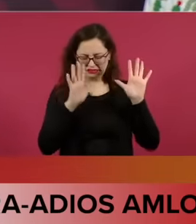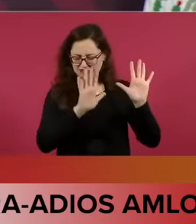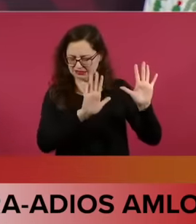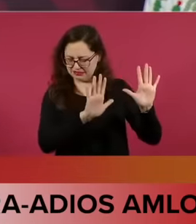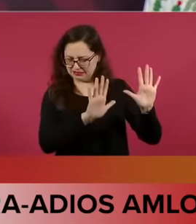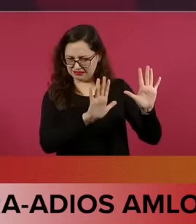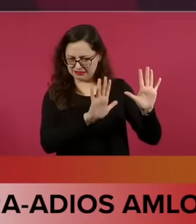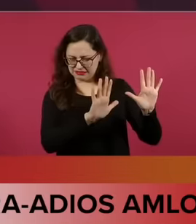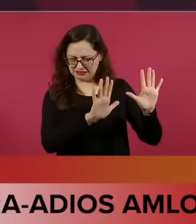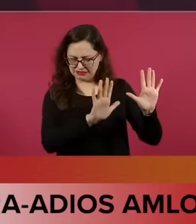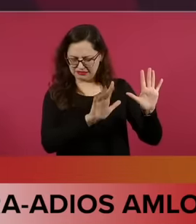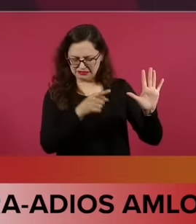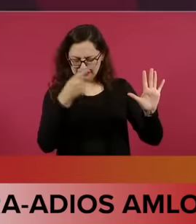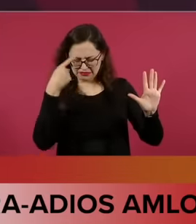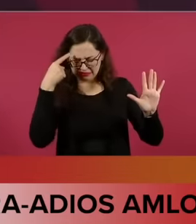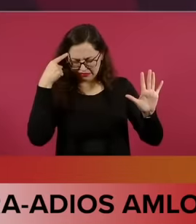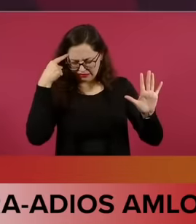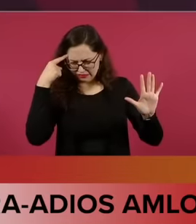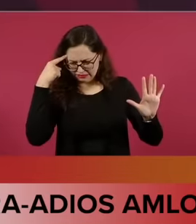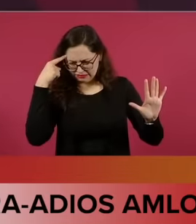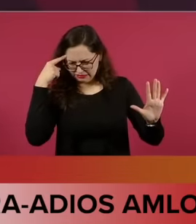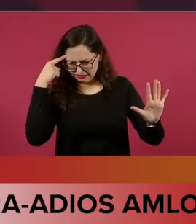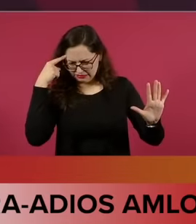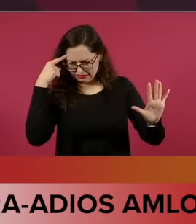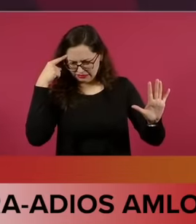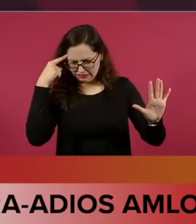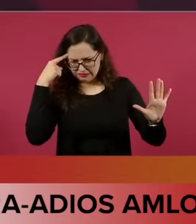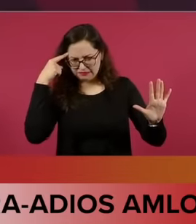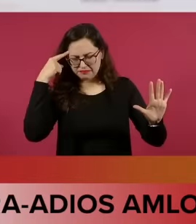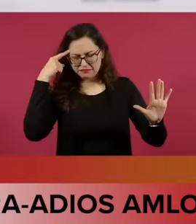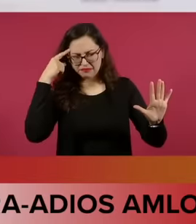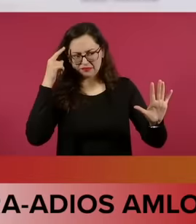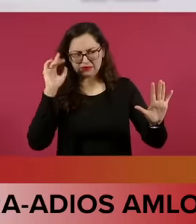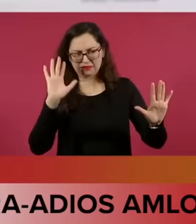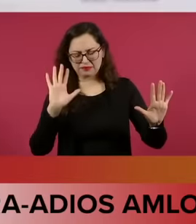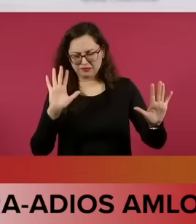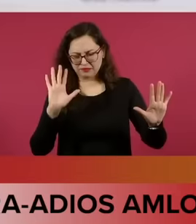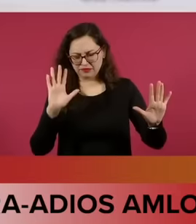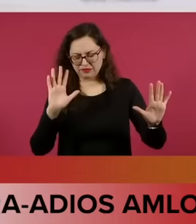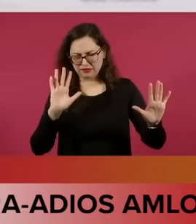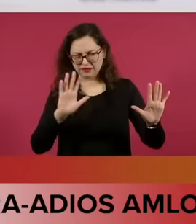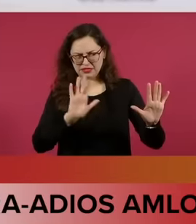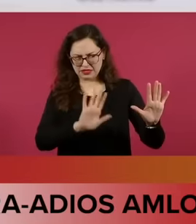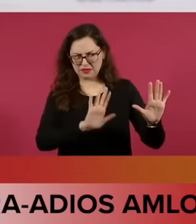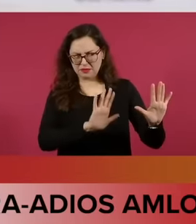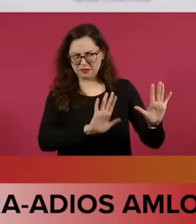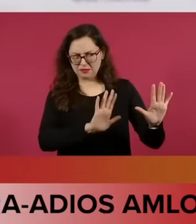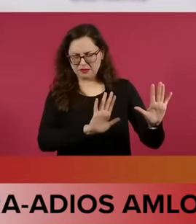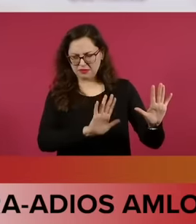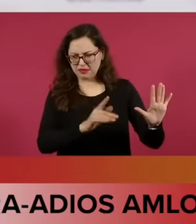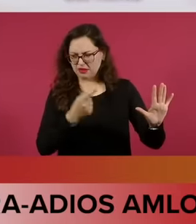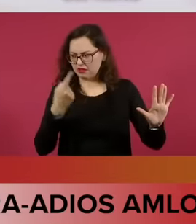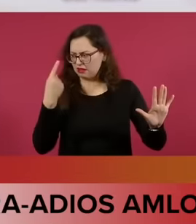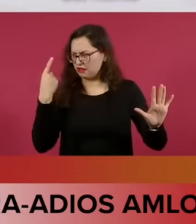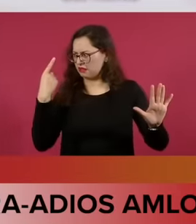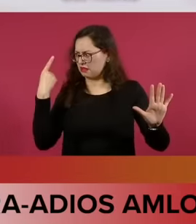empezó a tomar conciencia, o mejor dicho, retomó